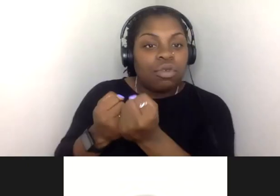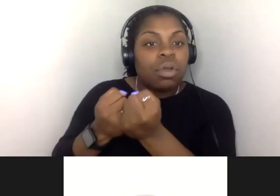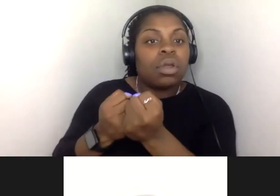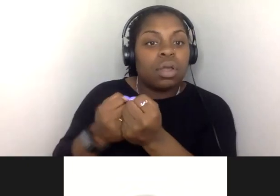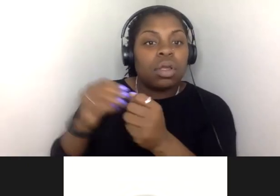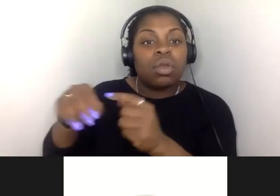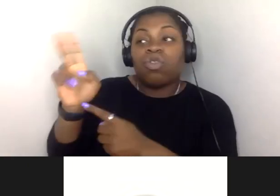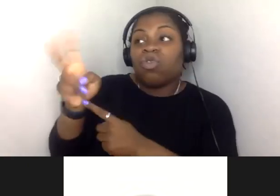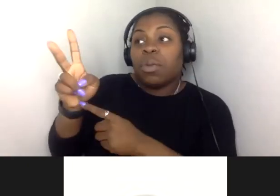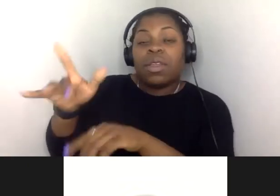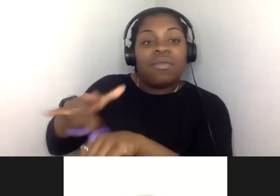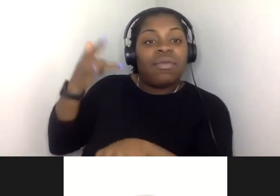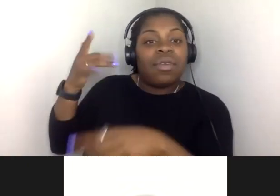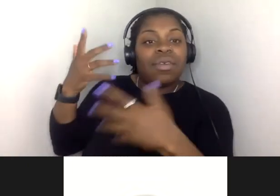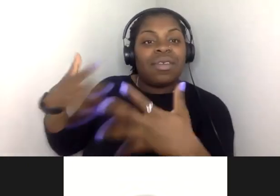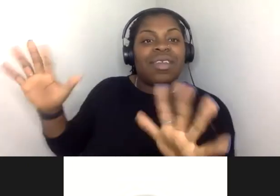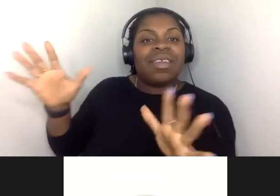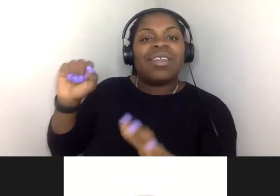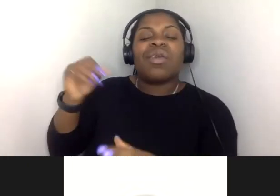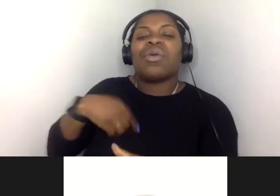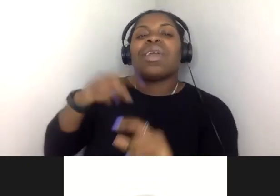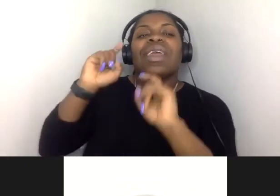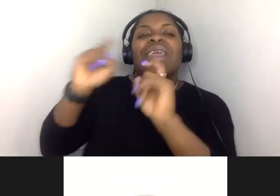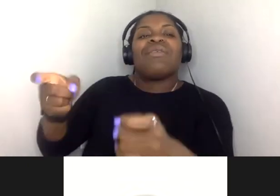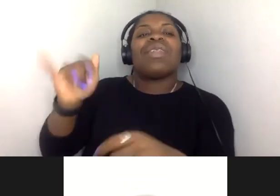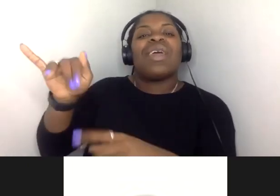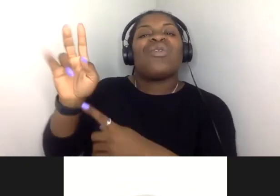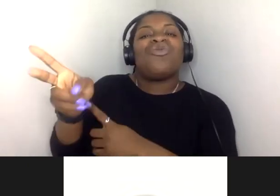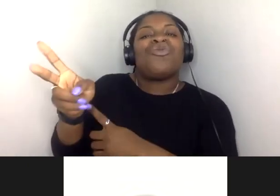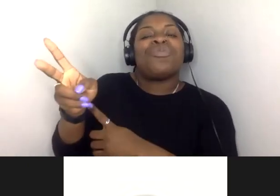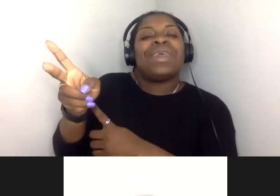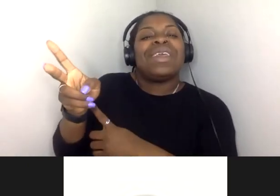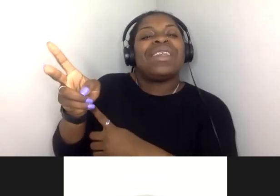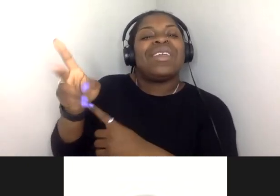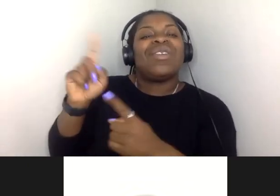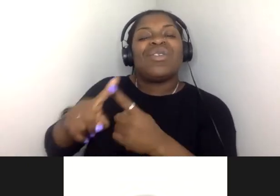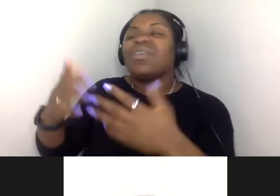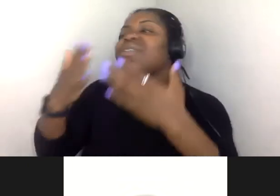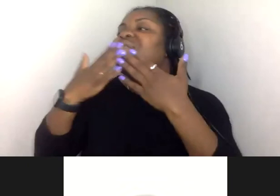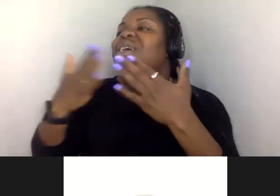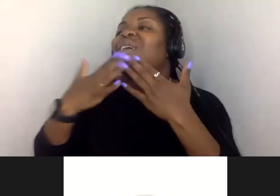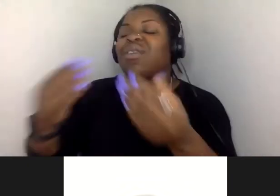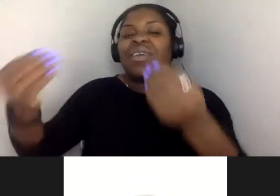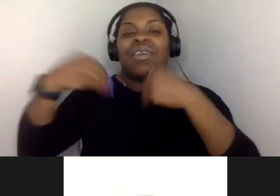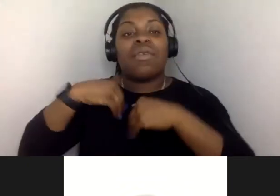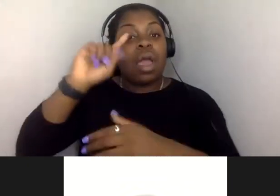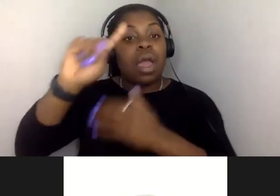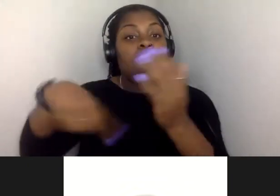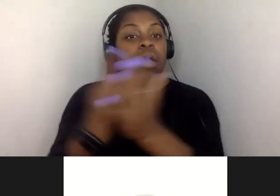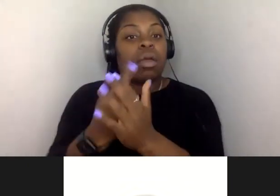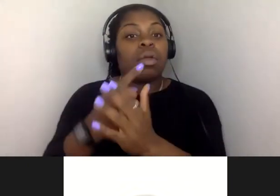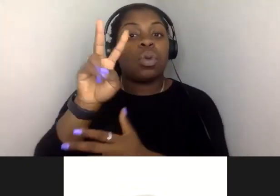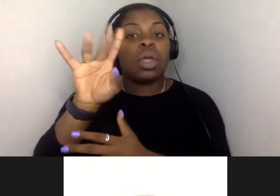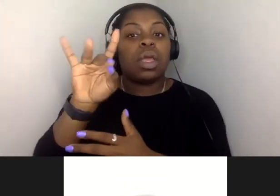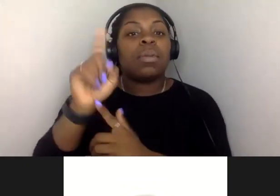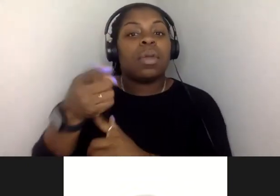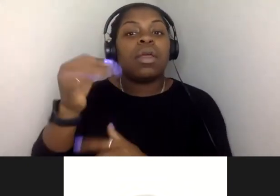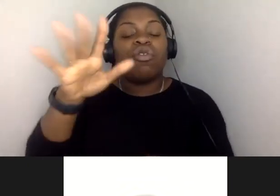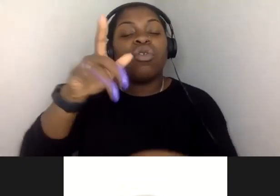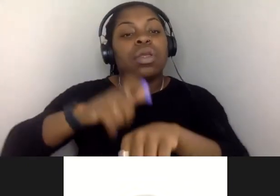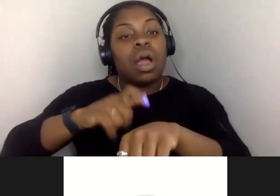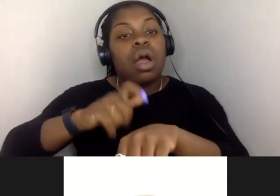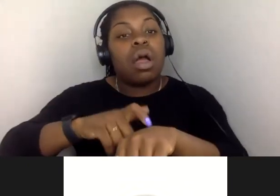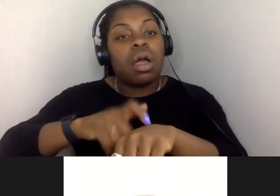pueden acordarse de esto como un taller que se acabó 2 minutos antes de tiempo, así que estamos devolviéndole estos minutos, así que